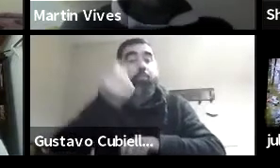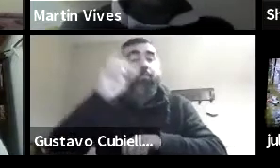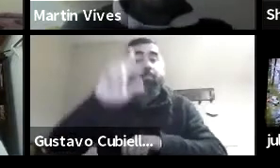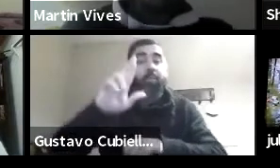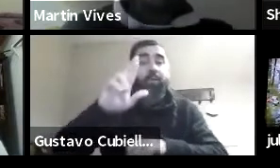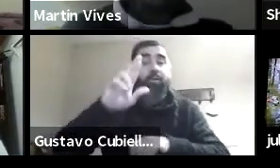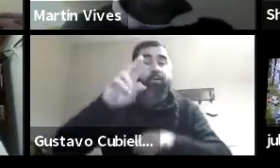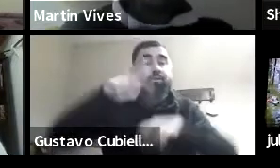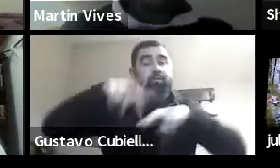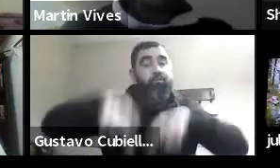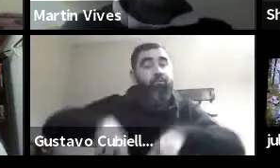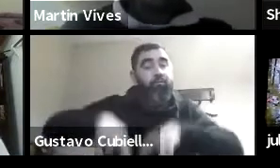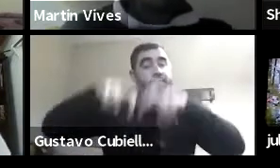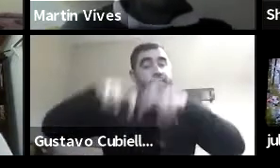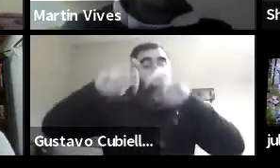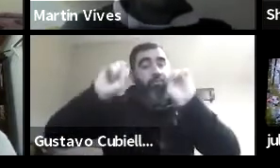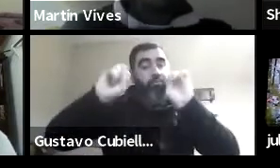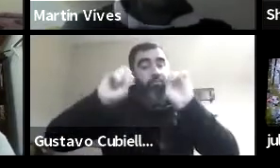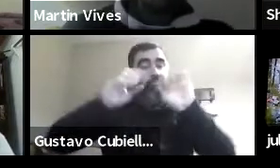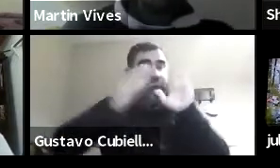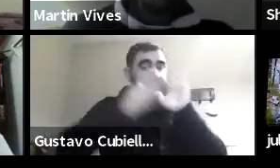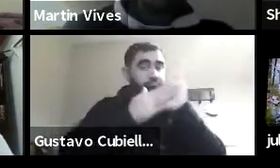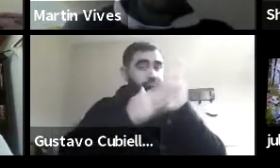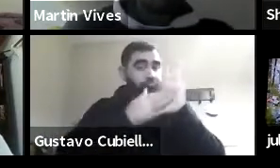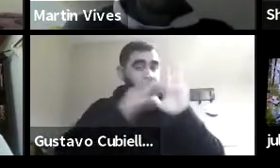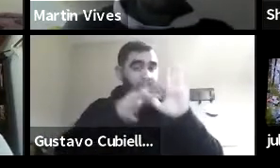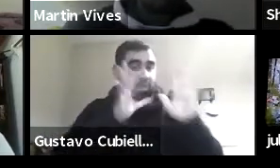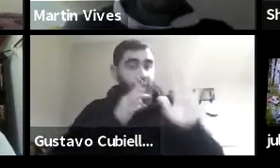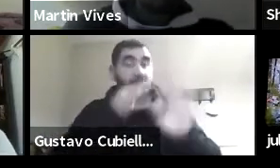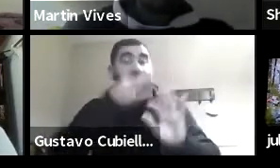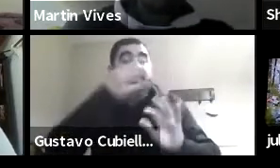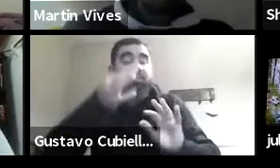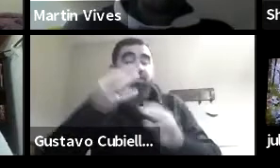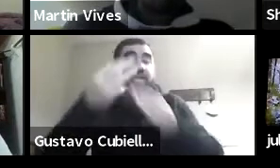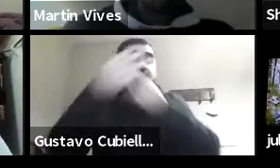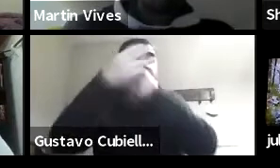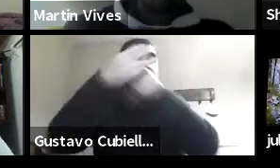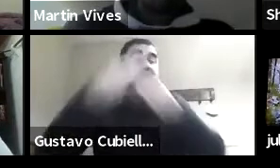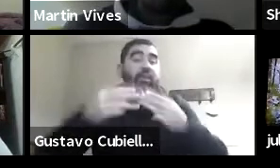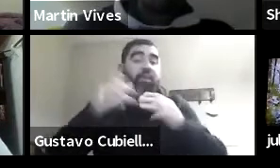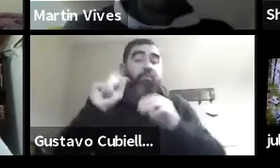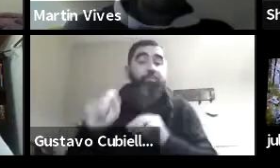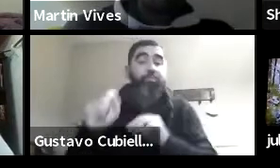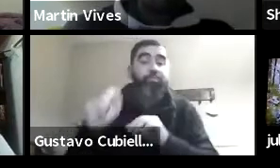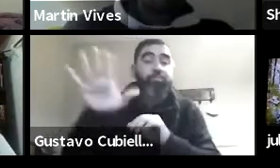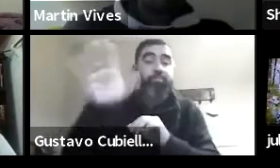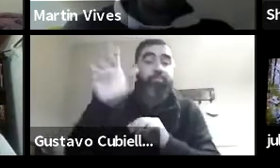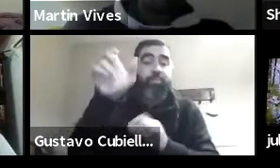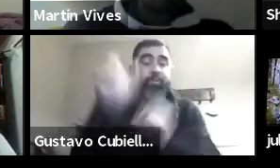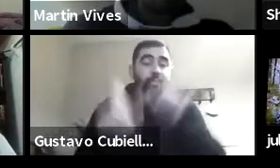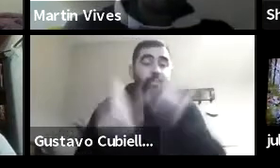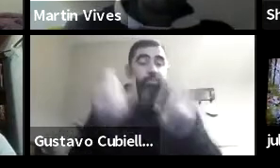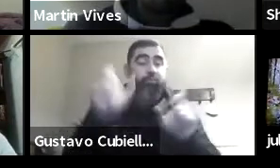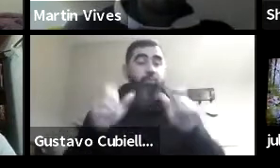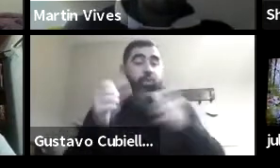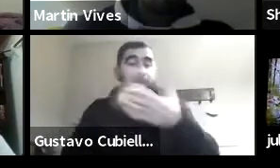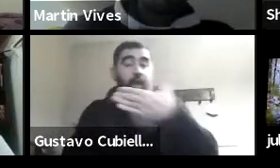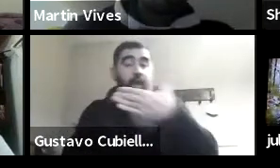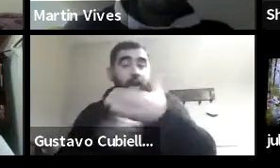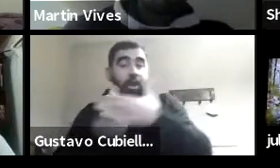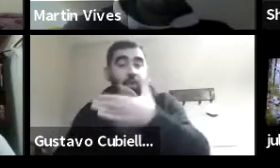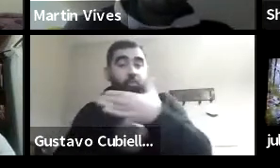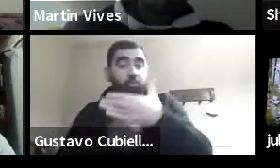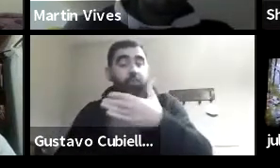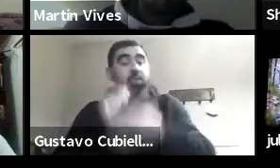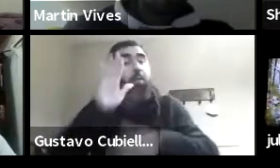investigación que se hizo, son datos objetivos, obviamente, que dice, por lo general, las características de las personas con autismo y sobre todo aquellos con